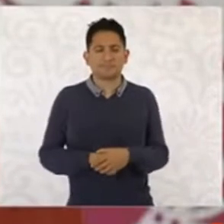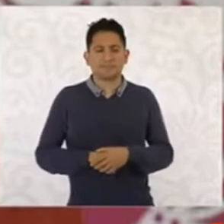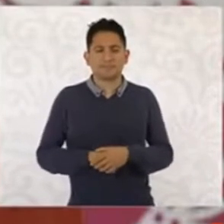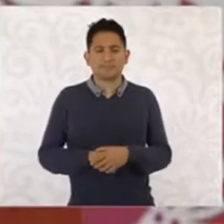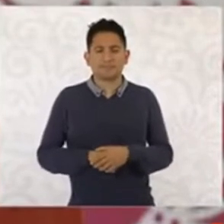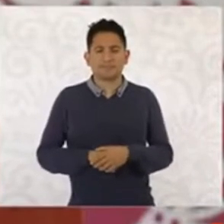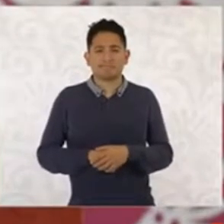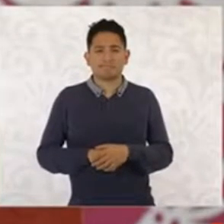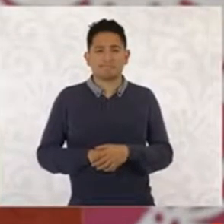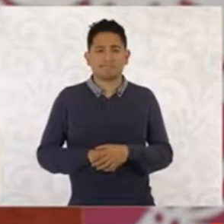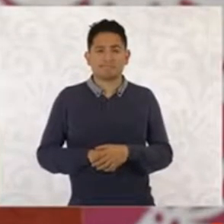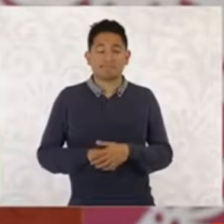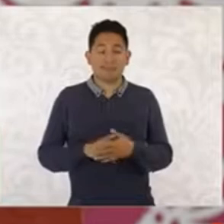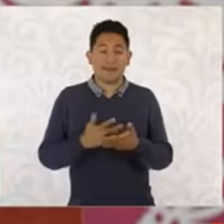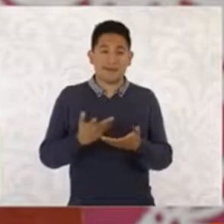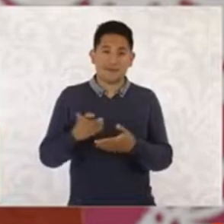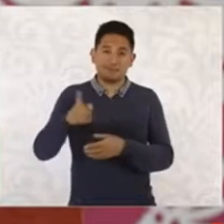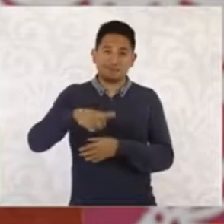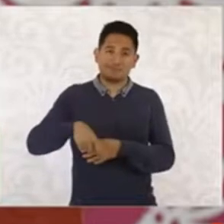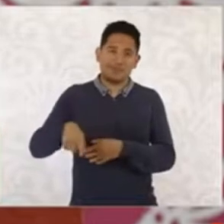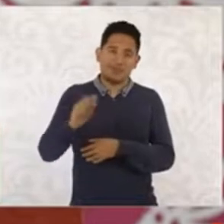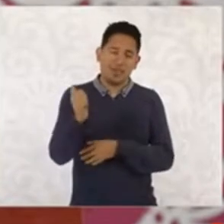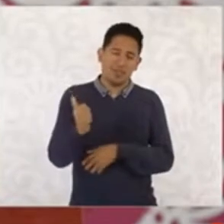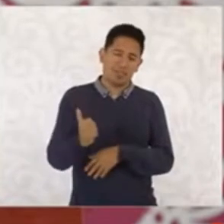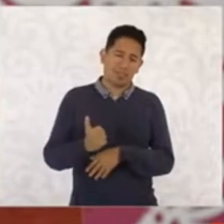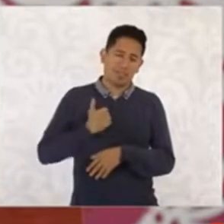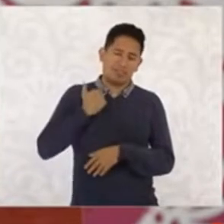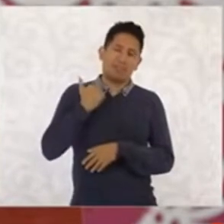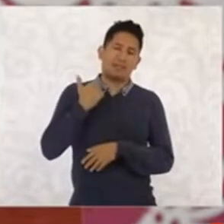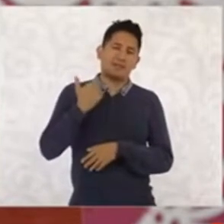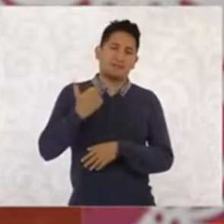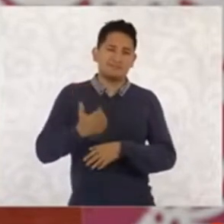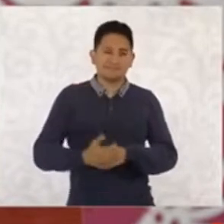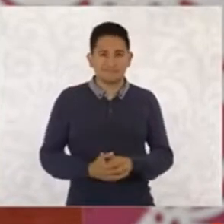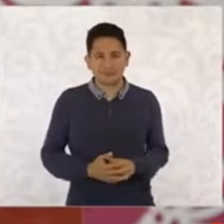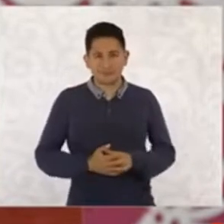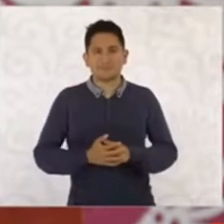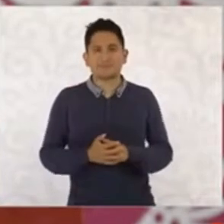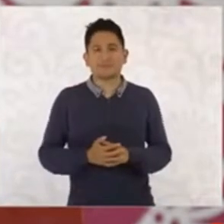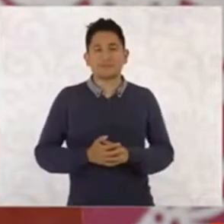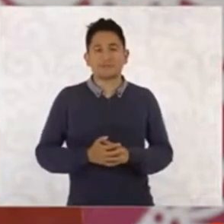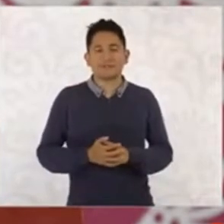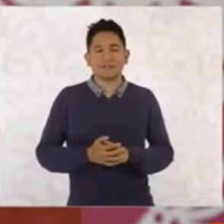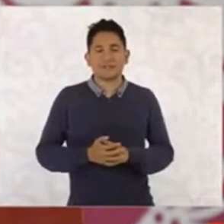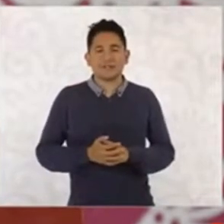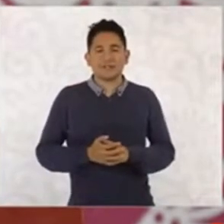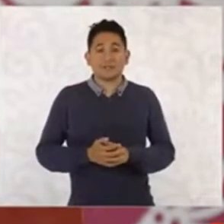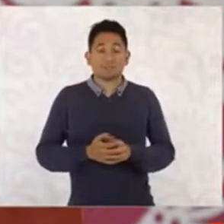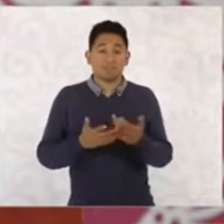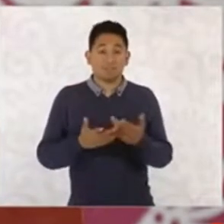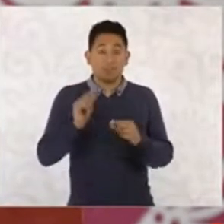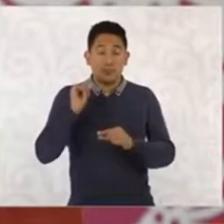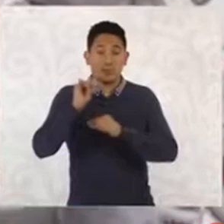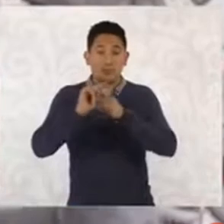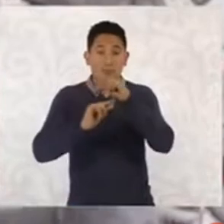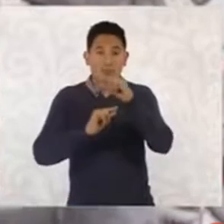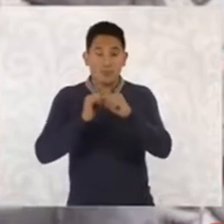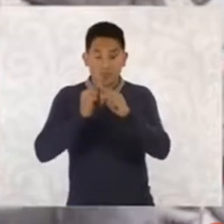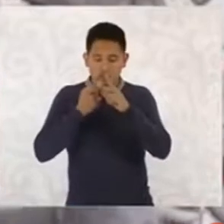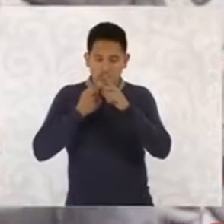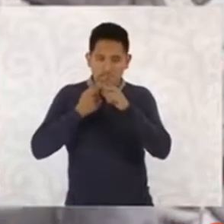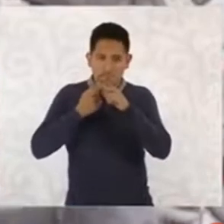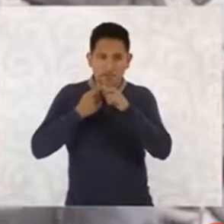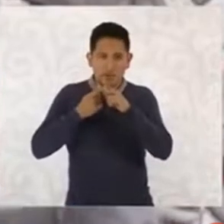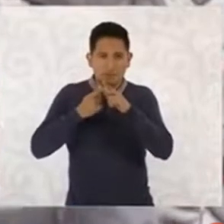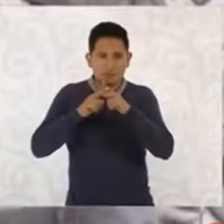Pero hubo abusos. Se generó una problemática importante porque movían